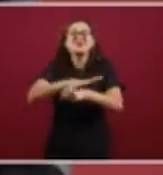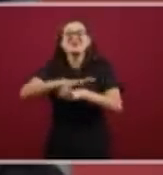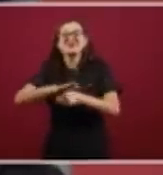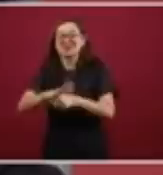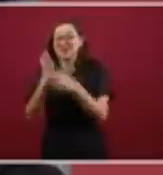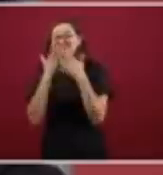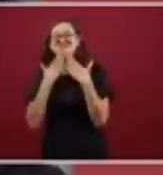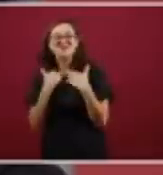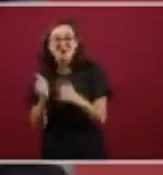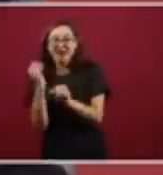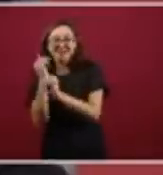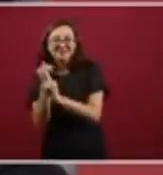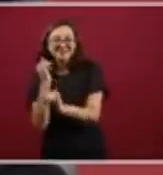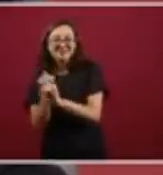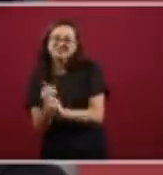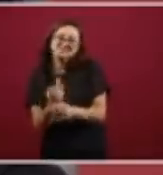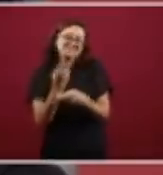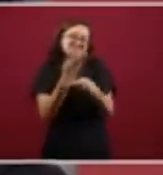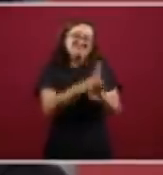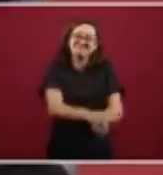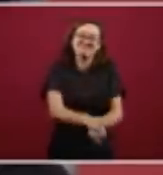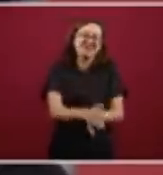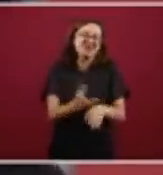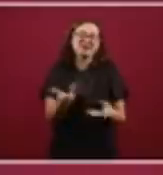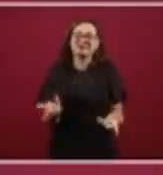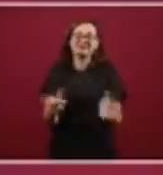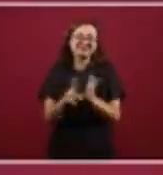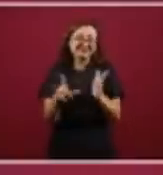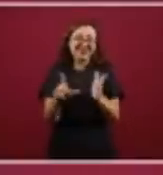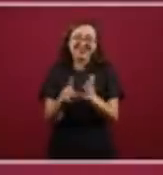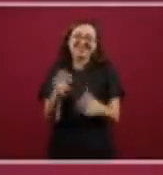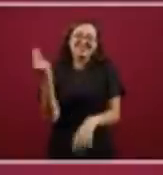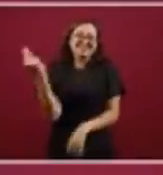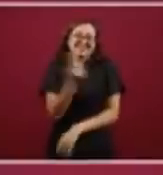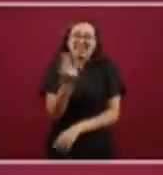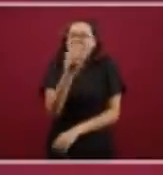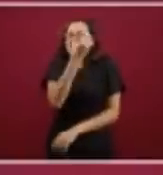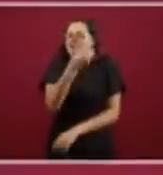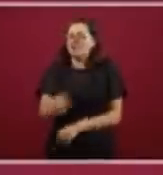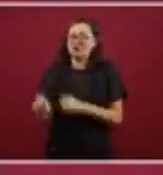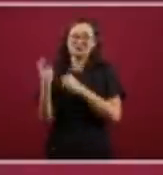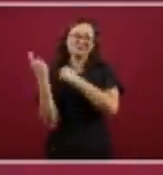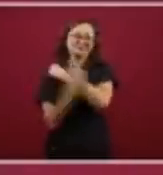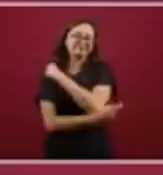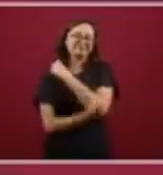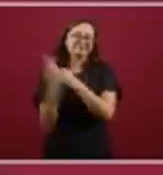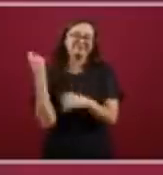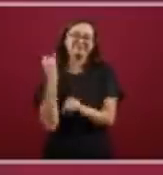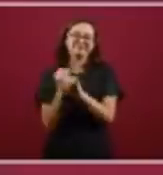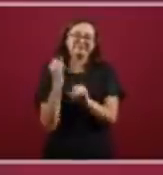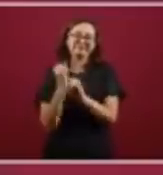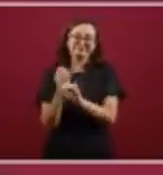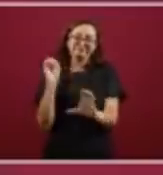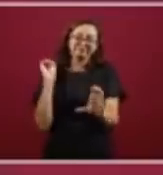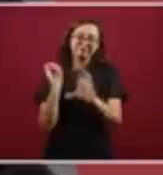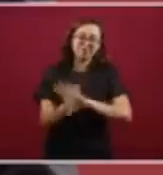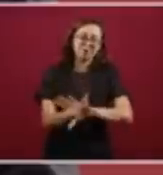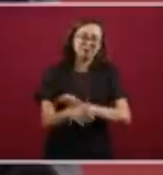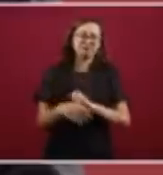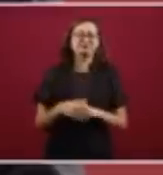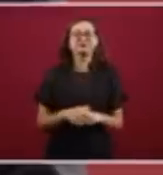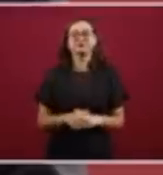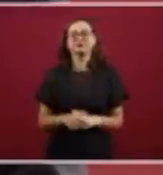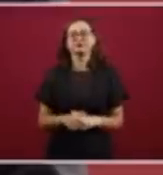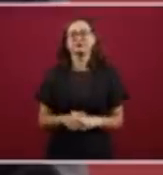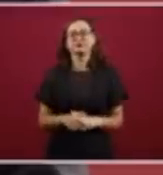tener el sistema de pago con tarjeta sin el internet. Ya